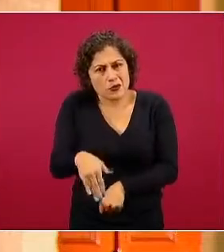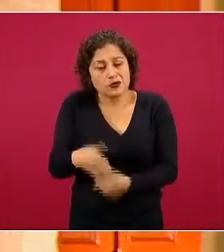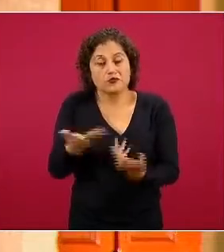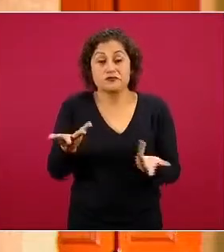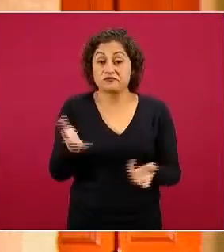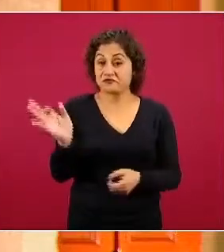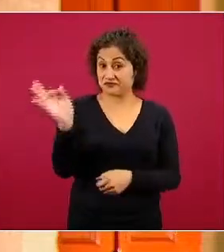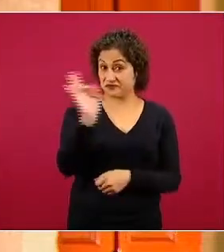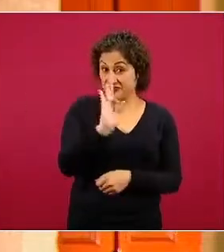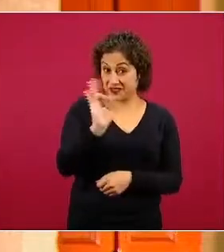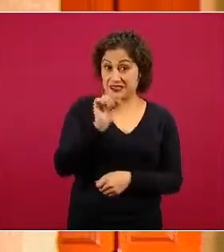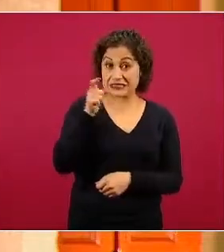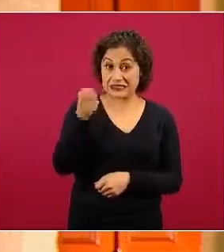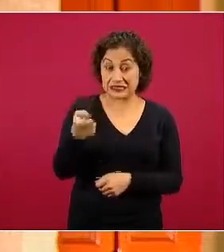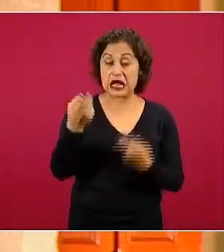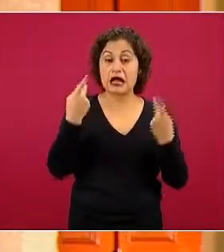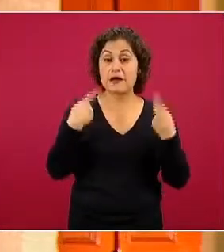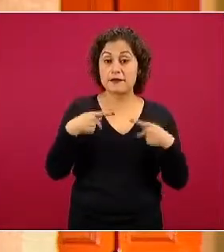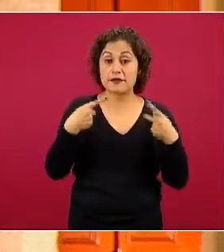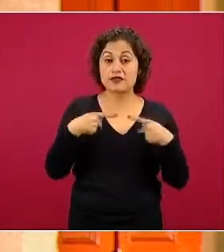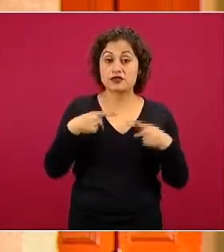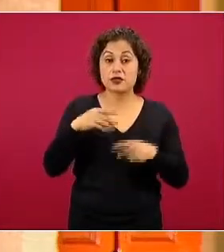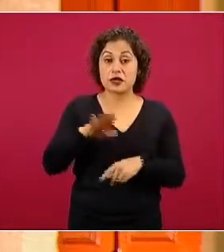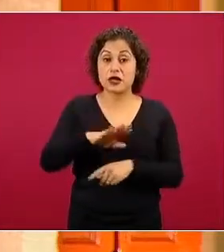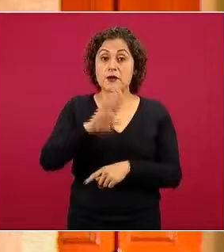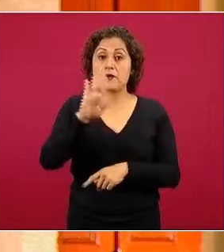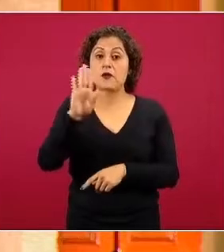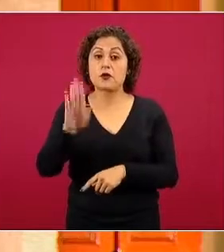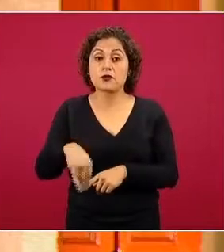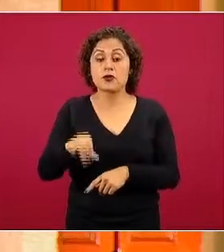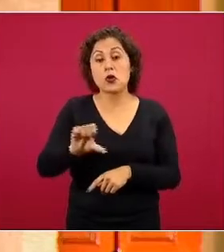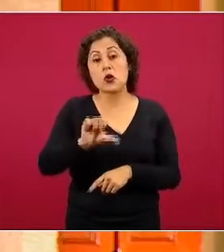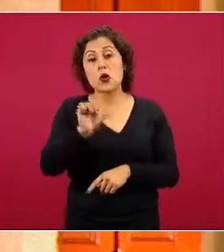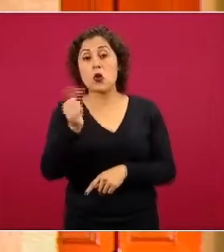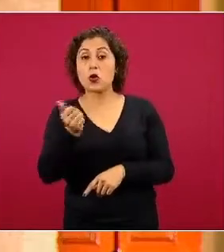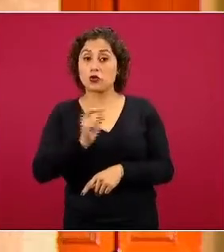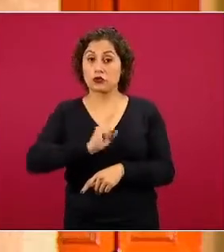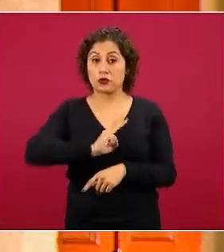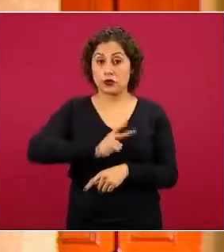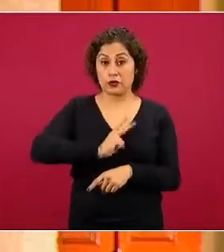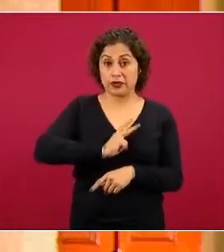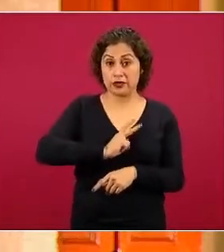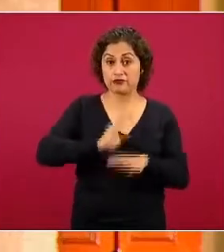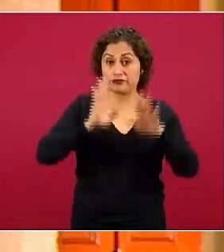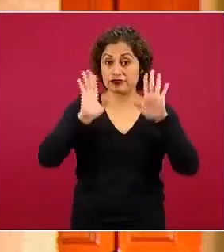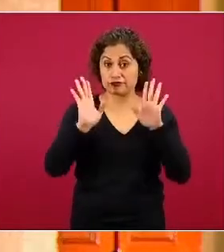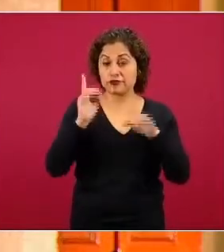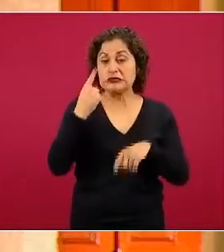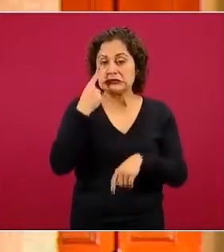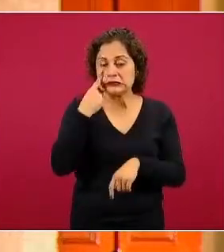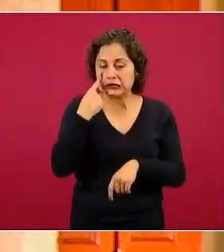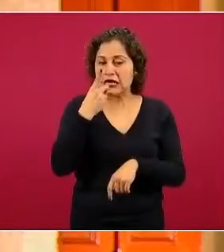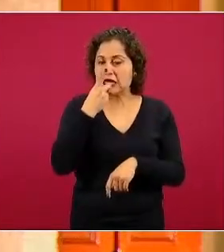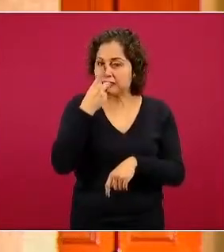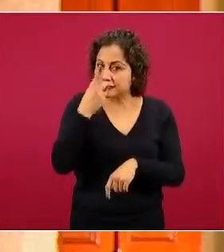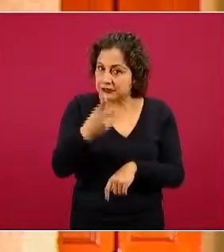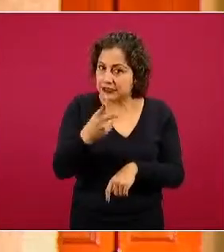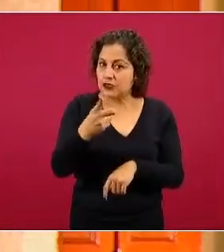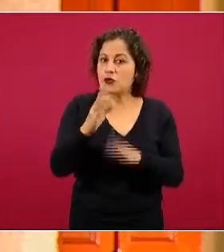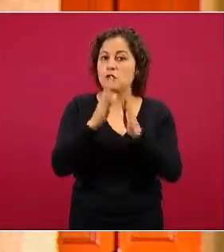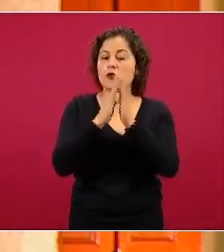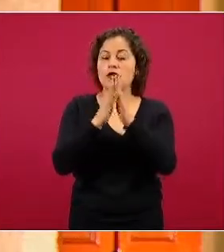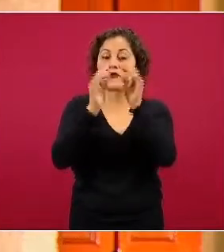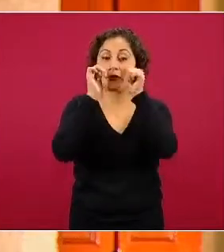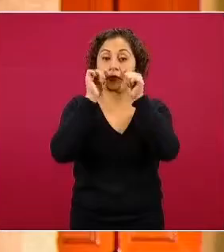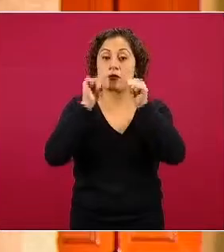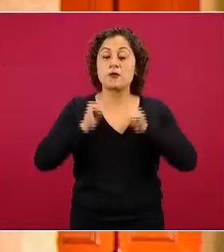alta probabilidad de que haya fallecido por otro virus respiratorio. Insisto, aunque la